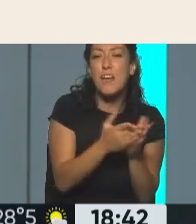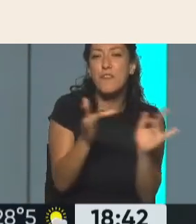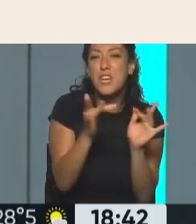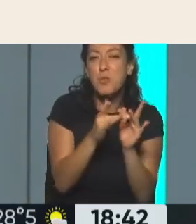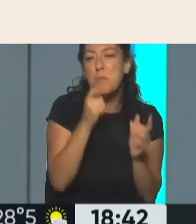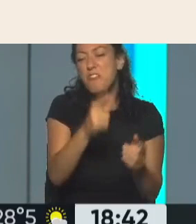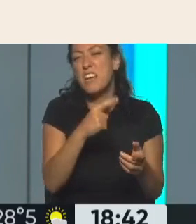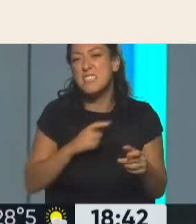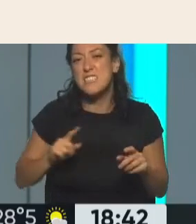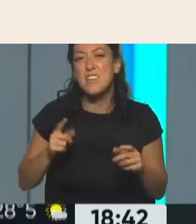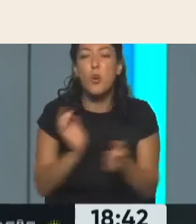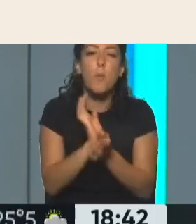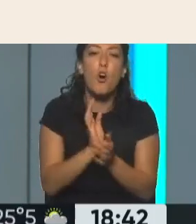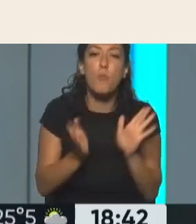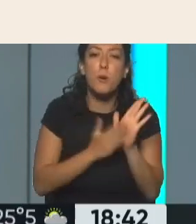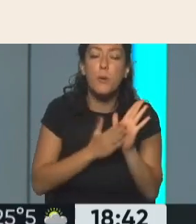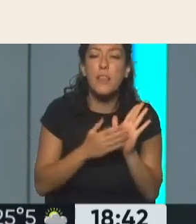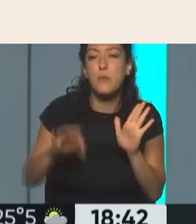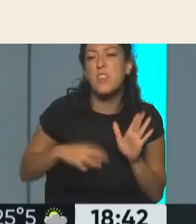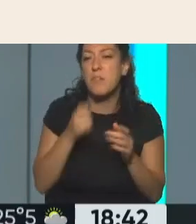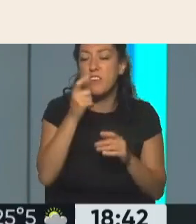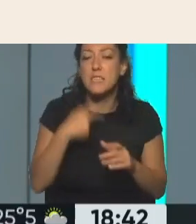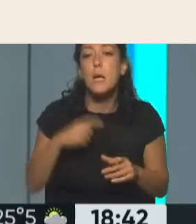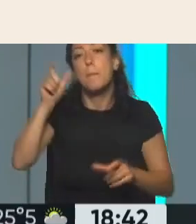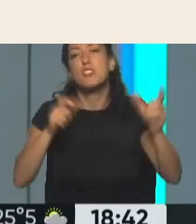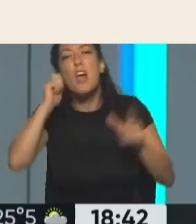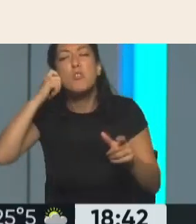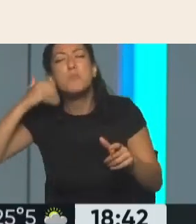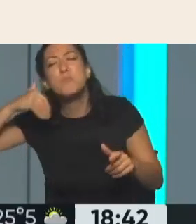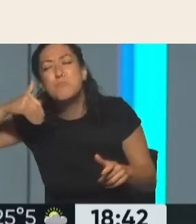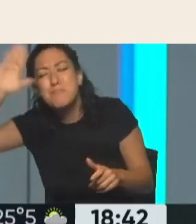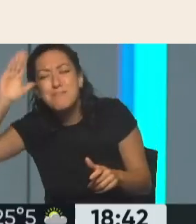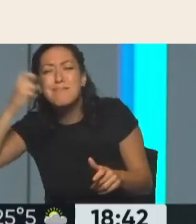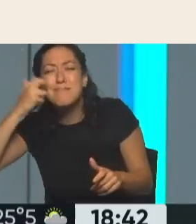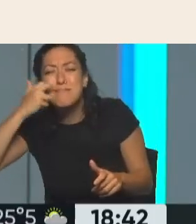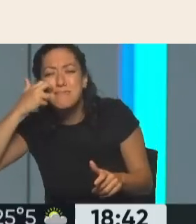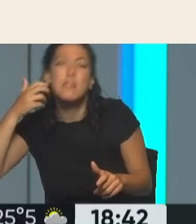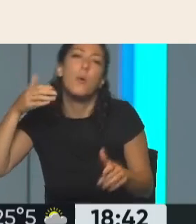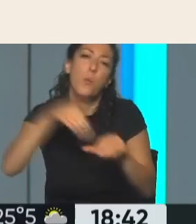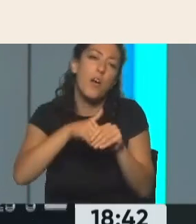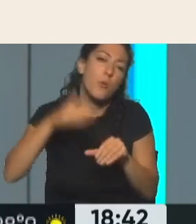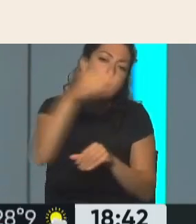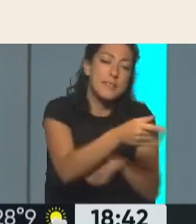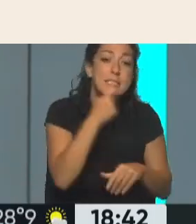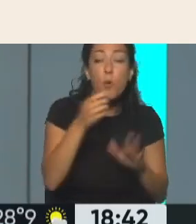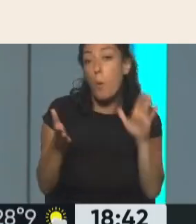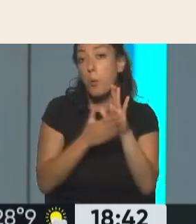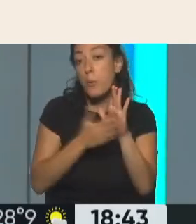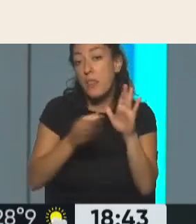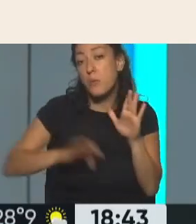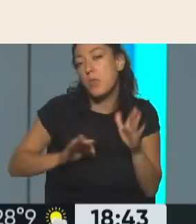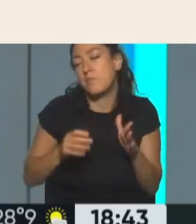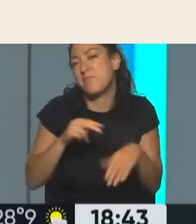facial. Tal como destacan desde el banco, esta aplicación móvil fue diseñada exclusivamente para las personas mayores e